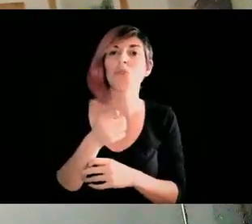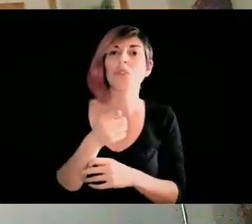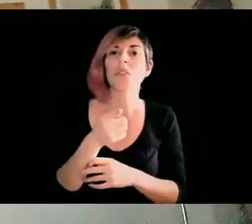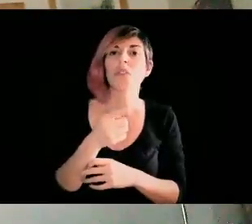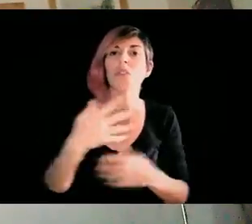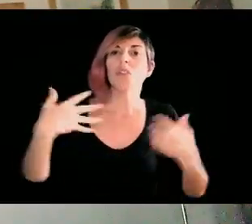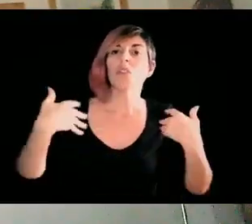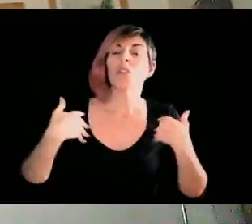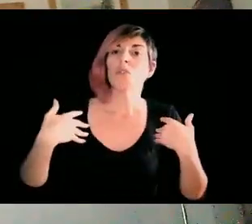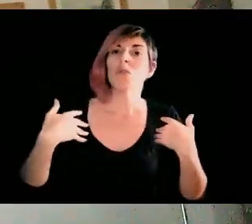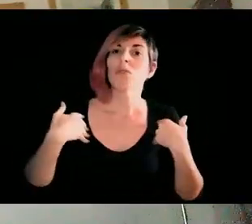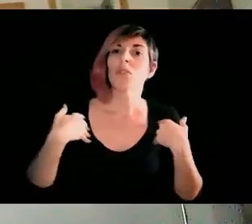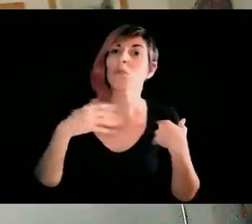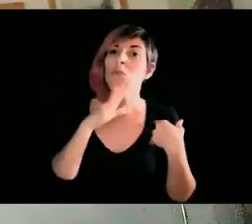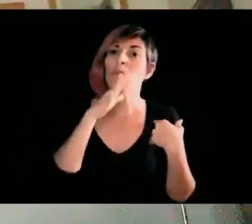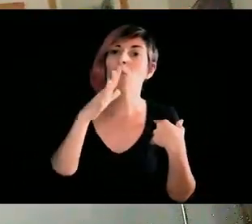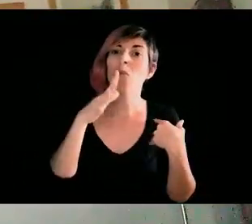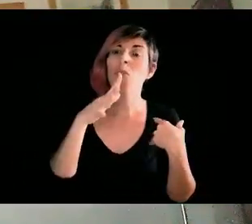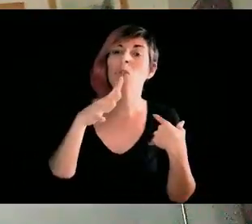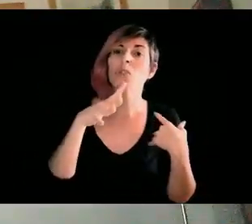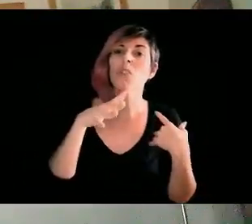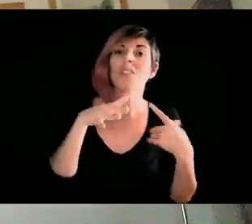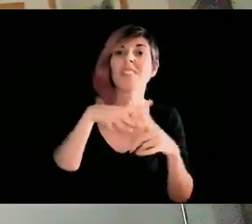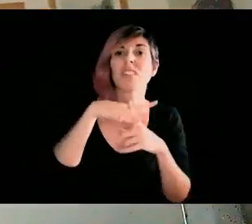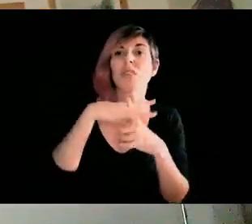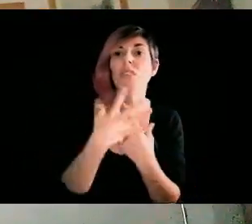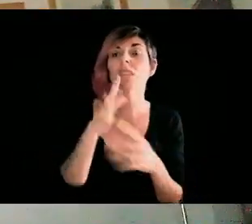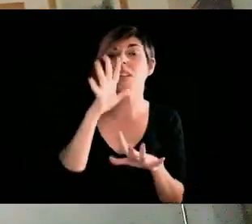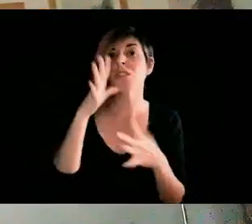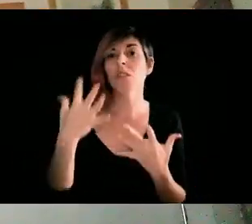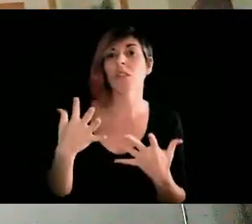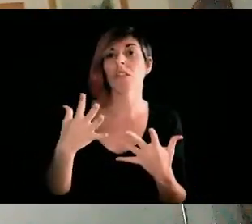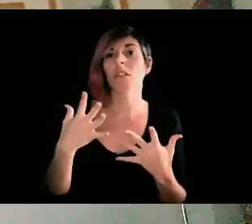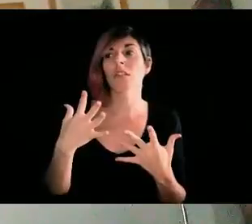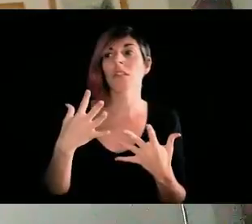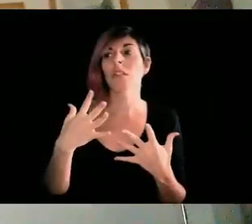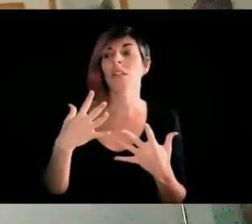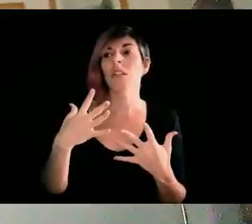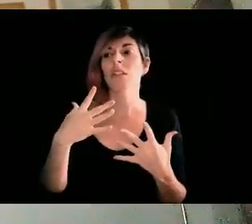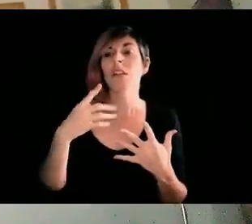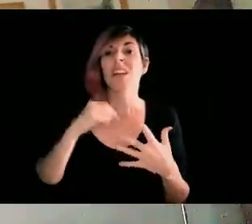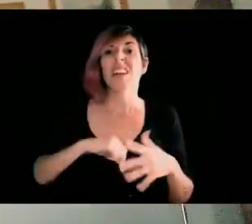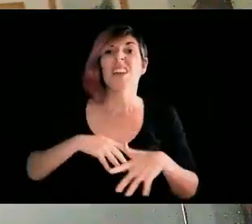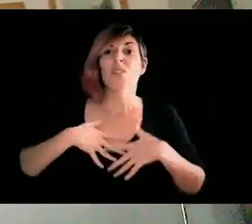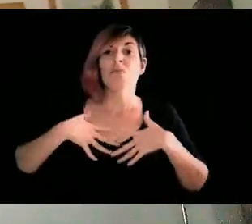está sucediendo, sufre porque quizá una emoción sea